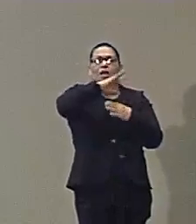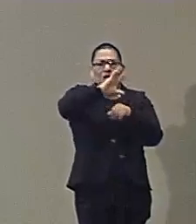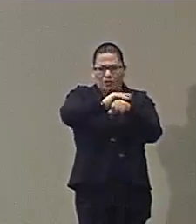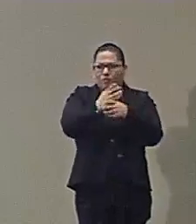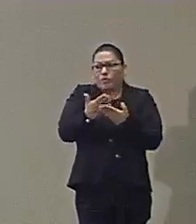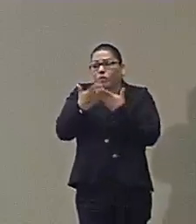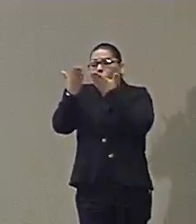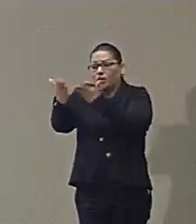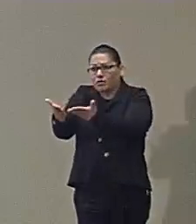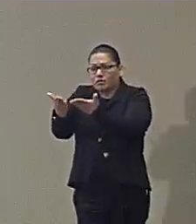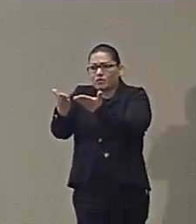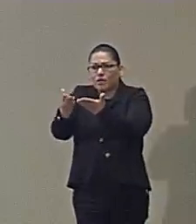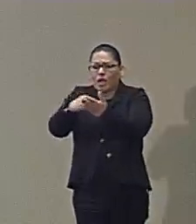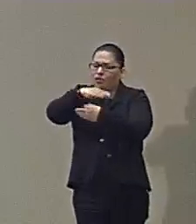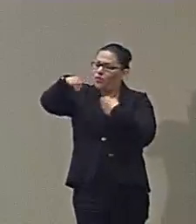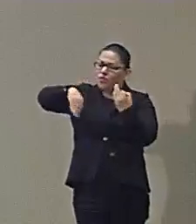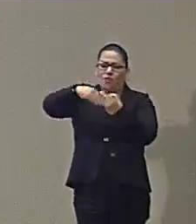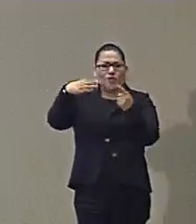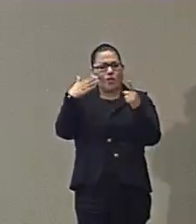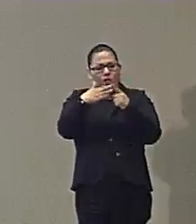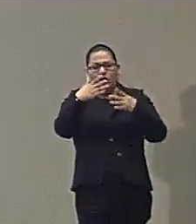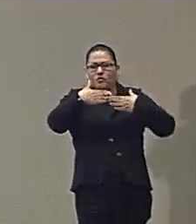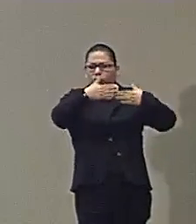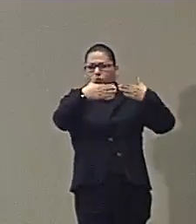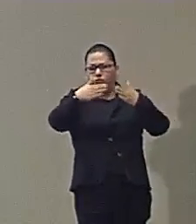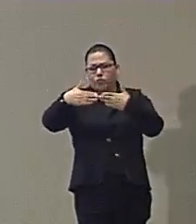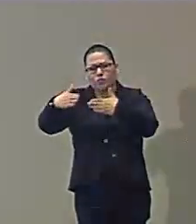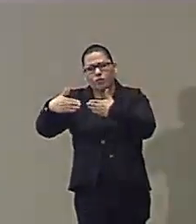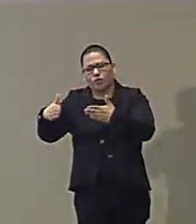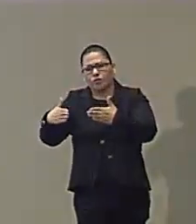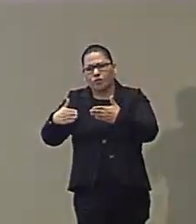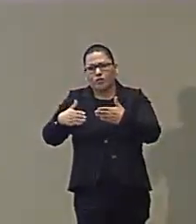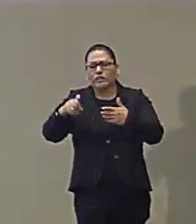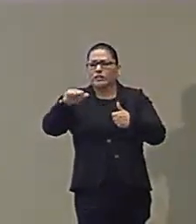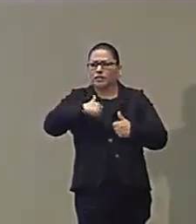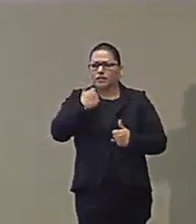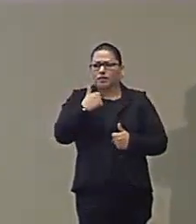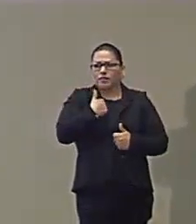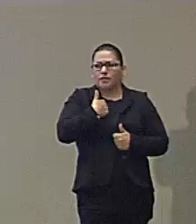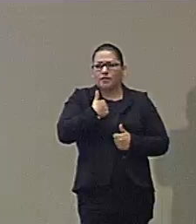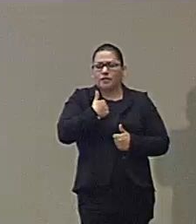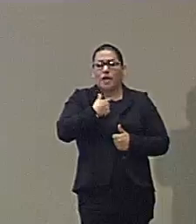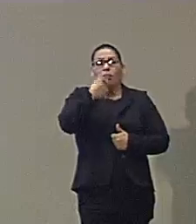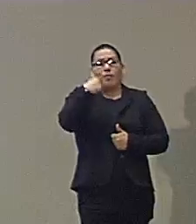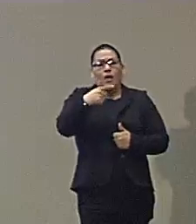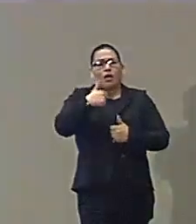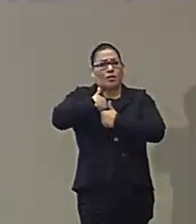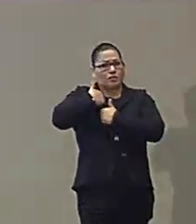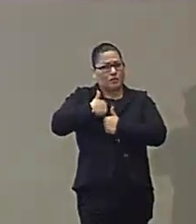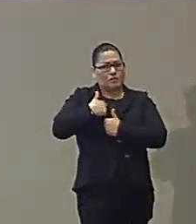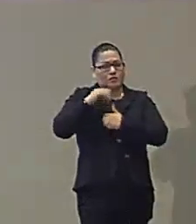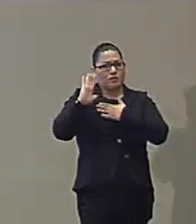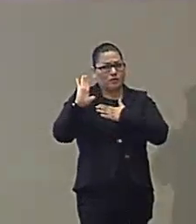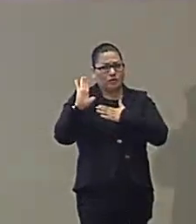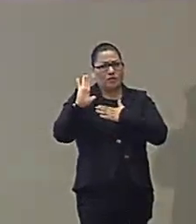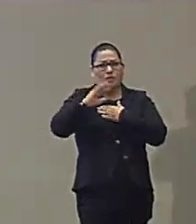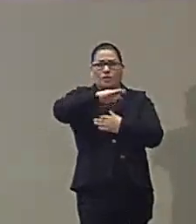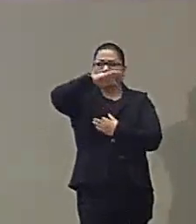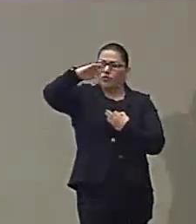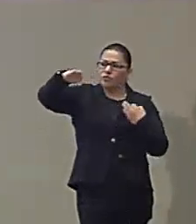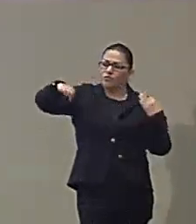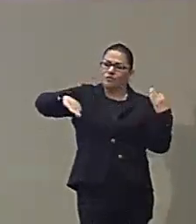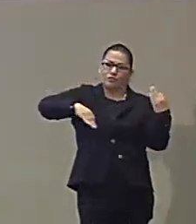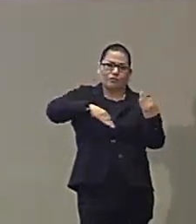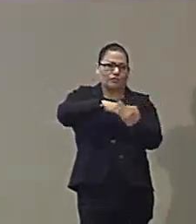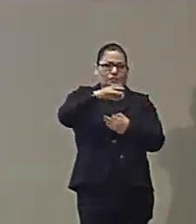avanzar a todos en nuestros objetivos aprovechó la ocasión para refrendar el compromiso de todos mis